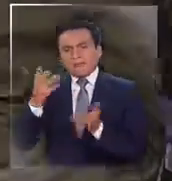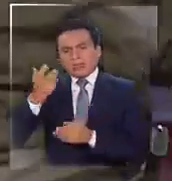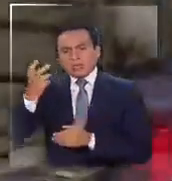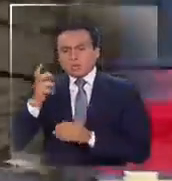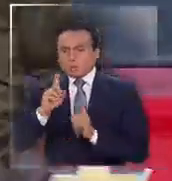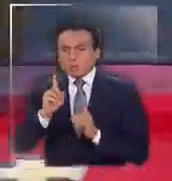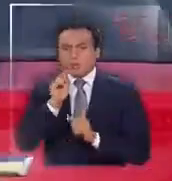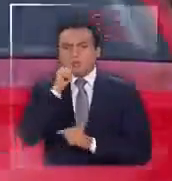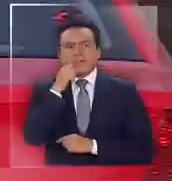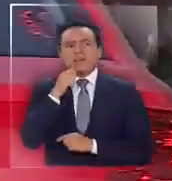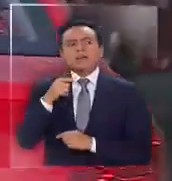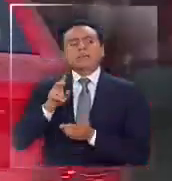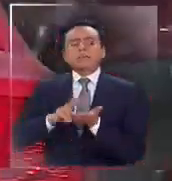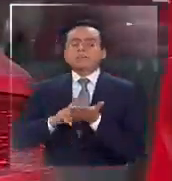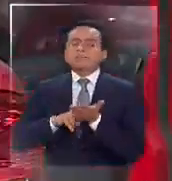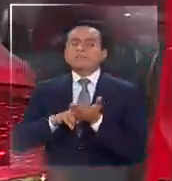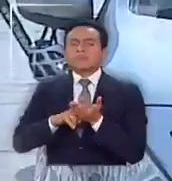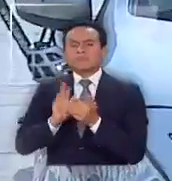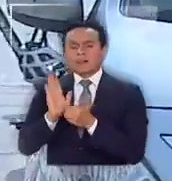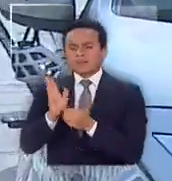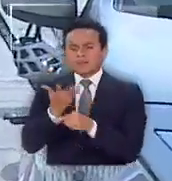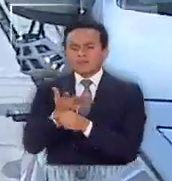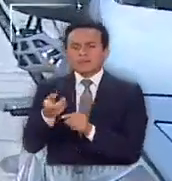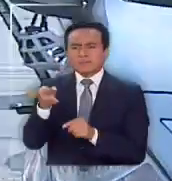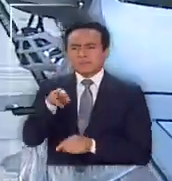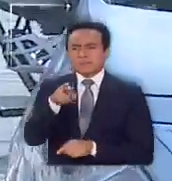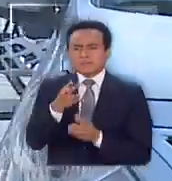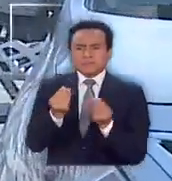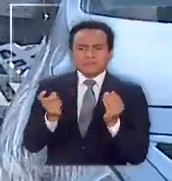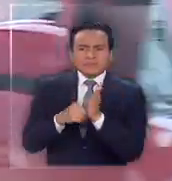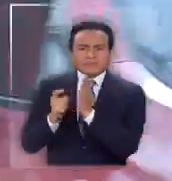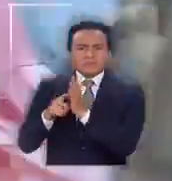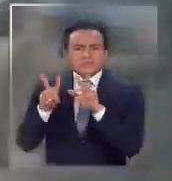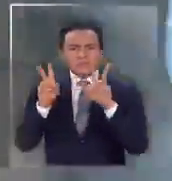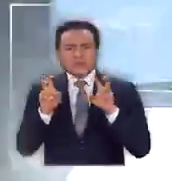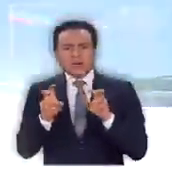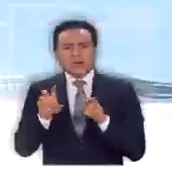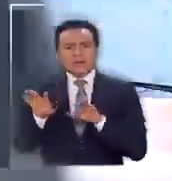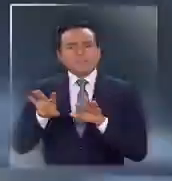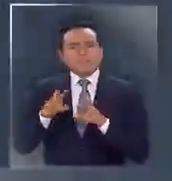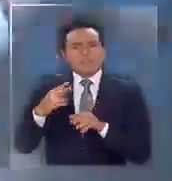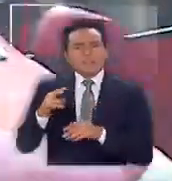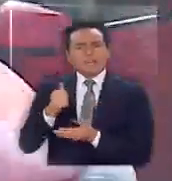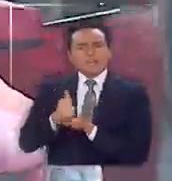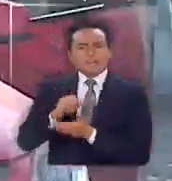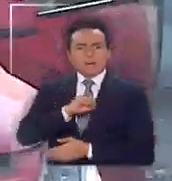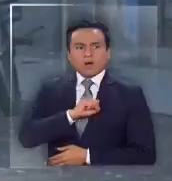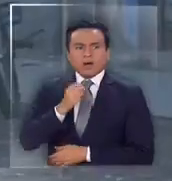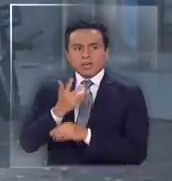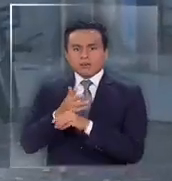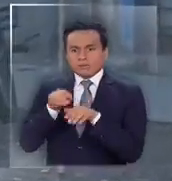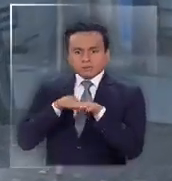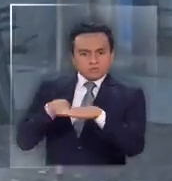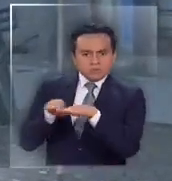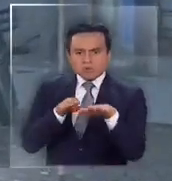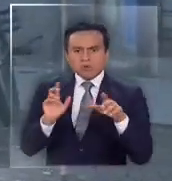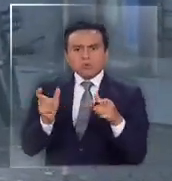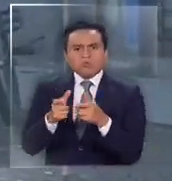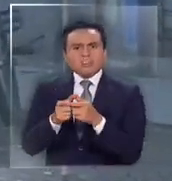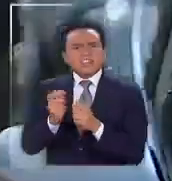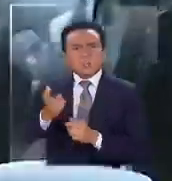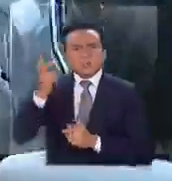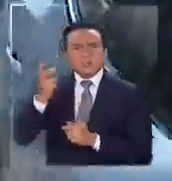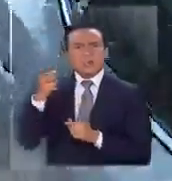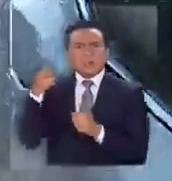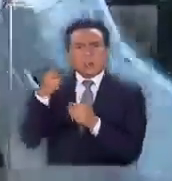delitos. Pero lo cierto es que se están presentando con más frecuencia, tanto así que a solo metros de la actividad del alcalde de Santiago terminó una persecución de un grupo de delincuentes